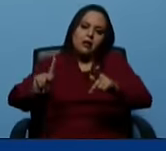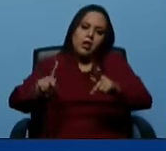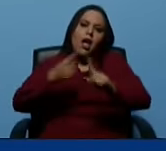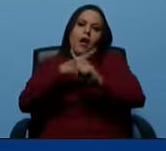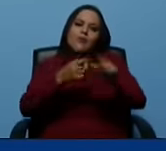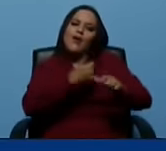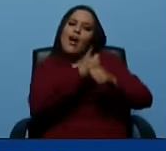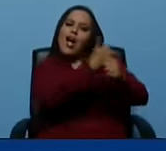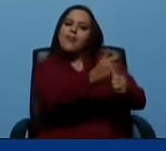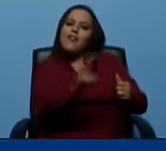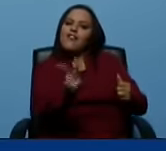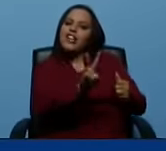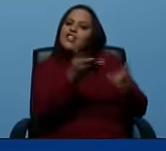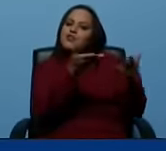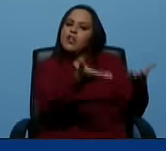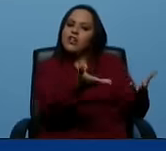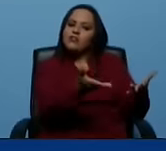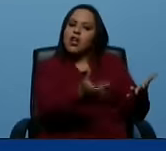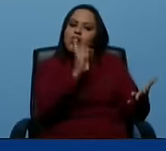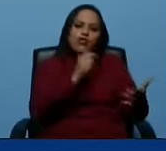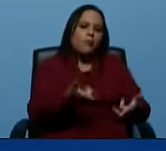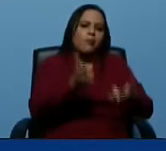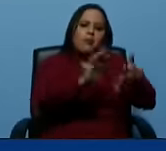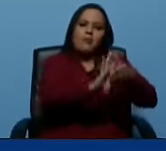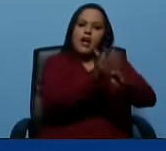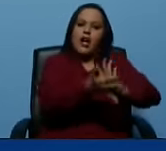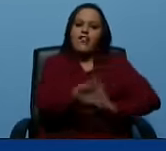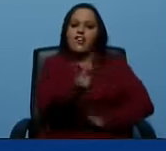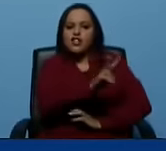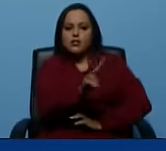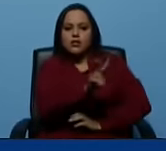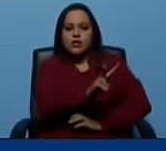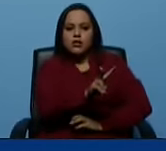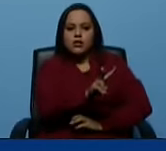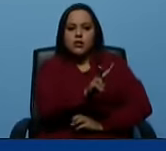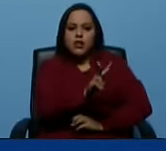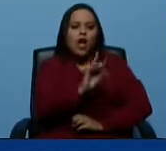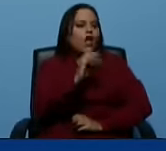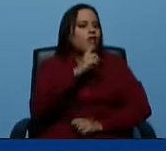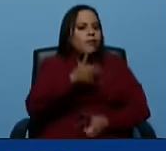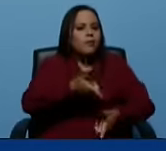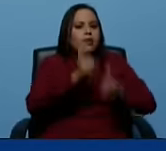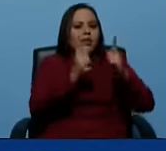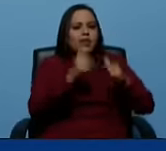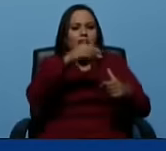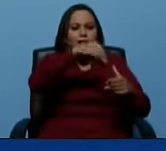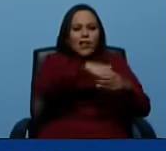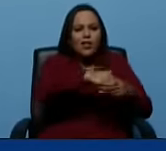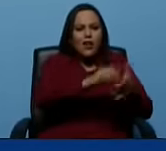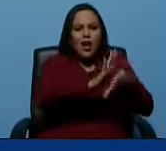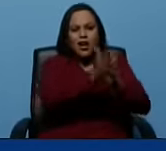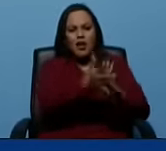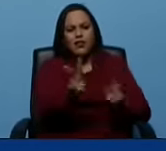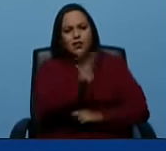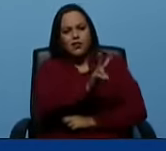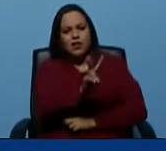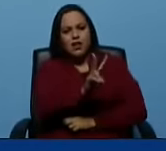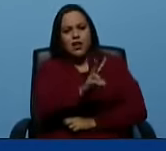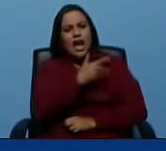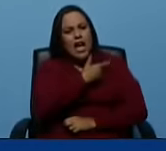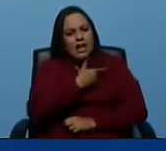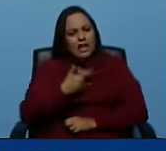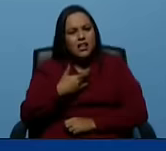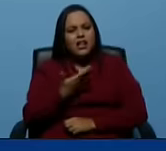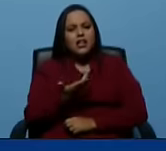Venezuela. No dejen que destruyan a Venezuela desde el exterior. No dejen que destruyan a Venezuela desde adentro. Quiere a Venezuela. Aléjate